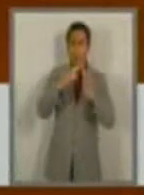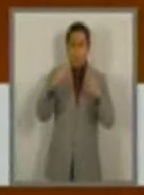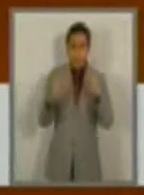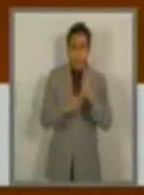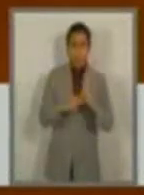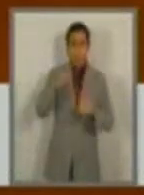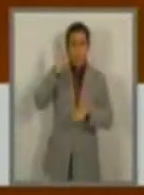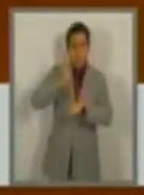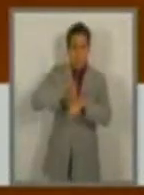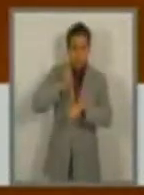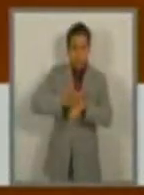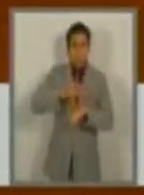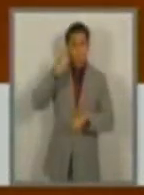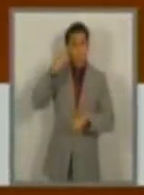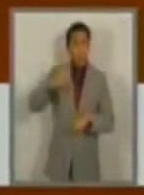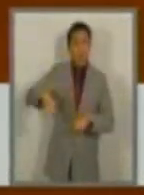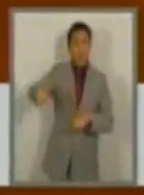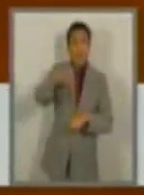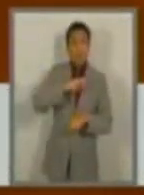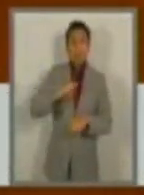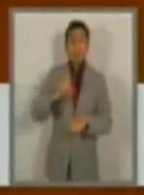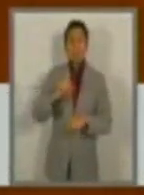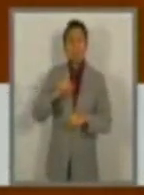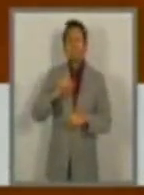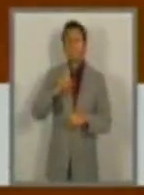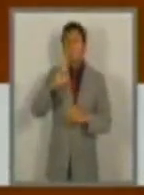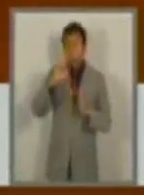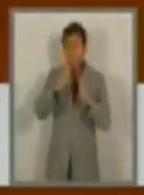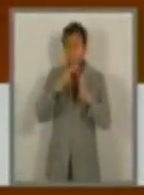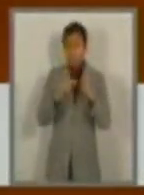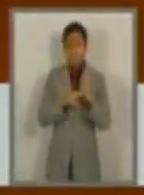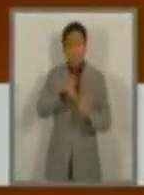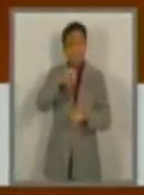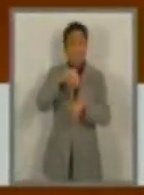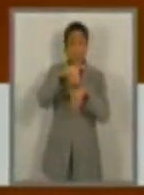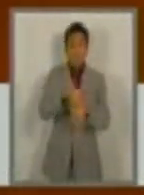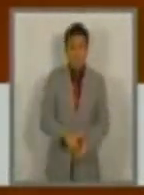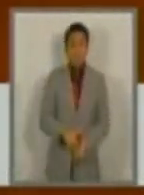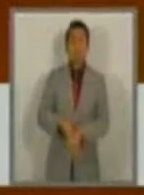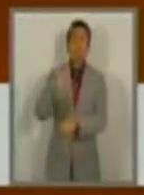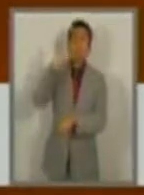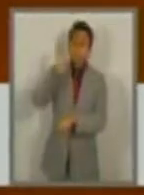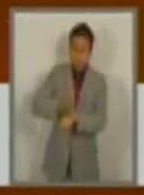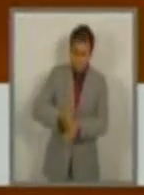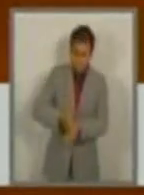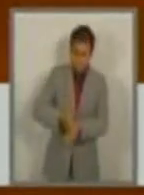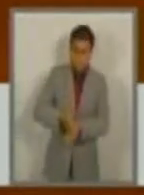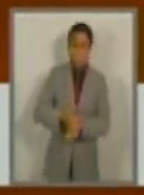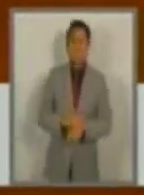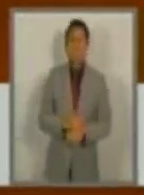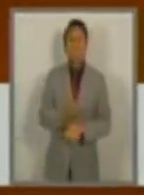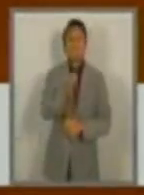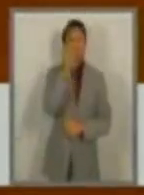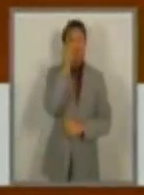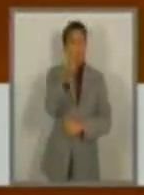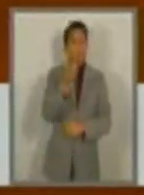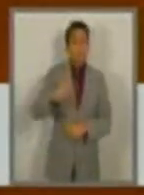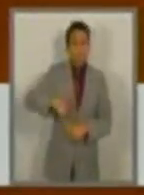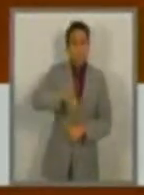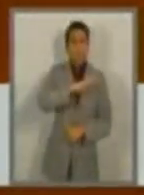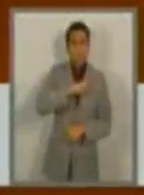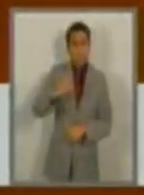aquellos servidores públicos que no den cumplimiento a lo dispuesto por esta ley. Por eso nosotros